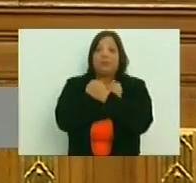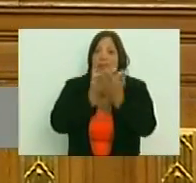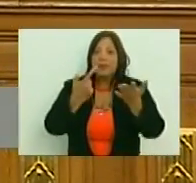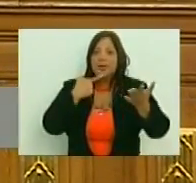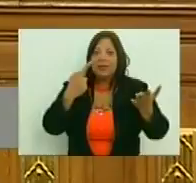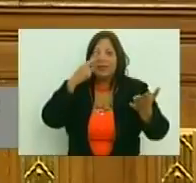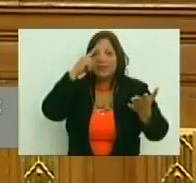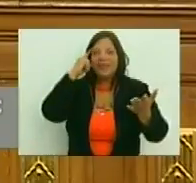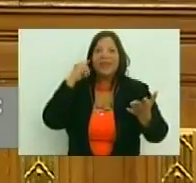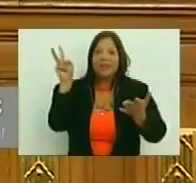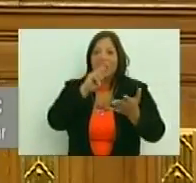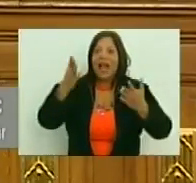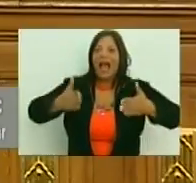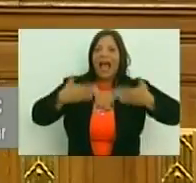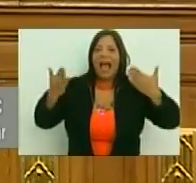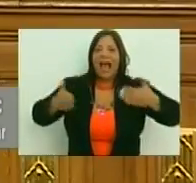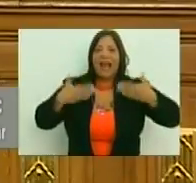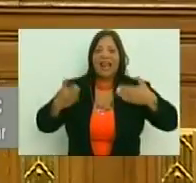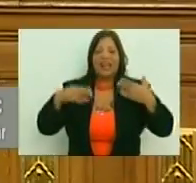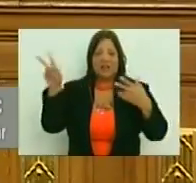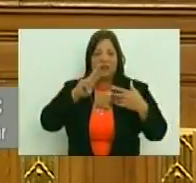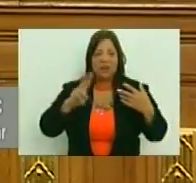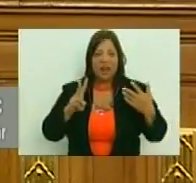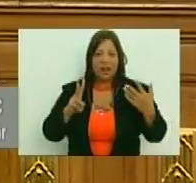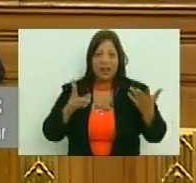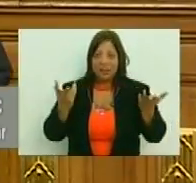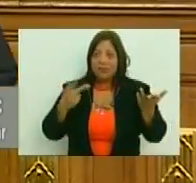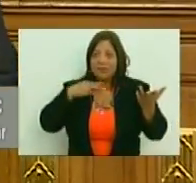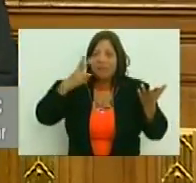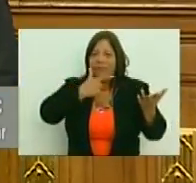negar que el venezolano es alegría? Nadie, ¿verdad?